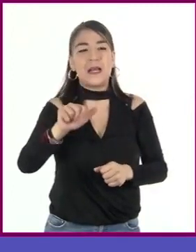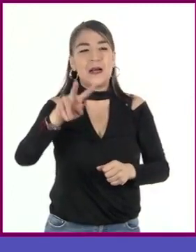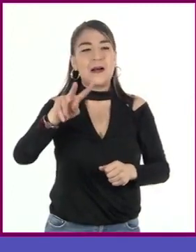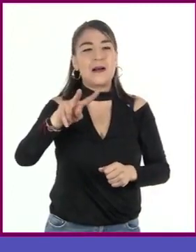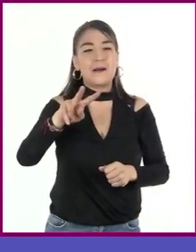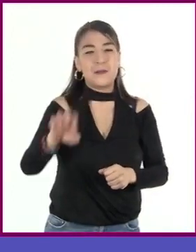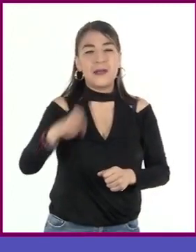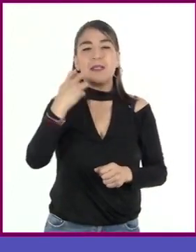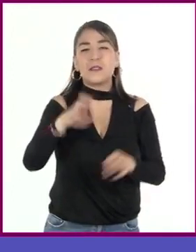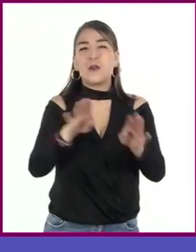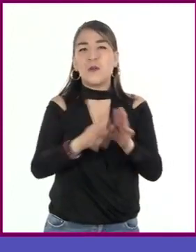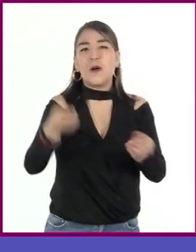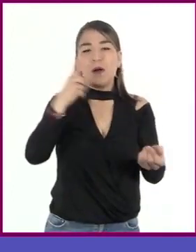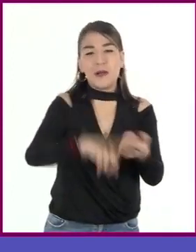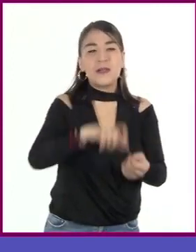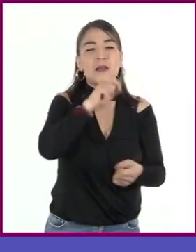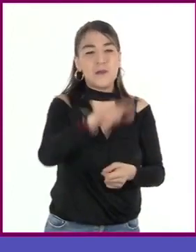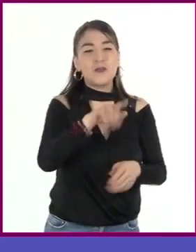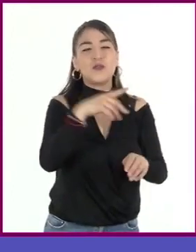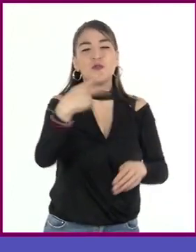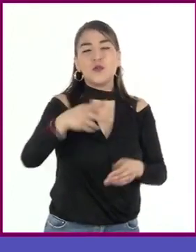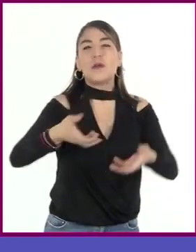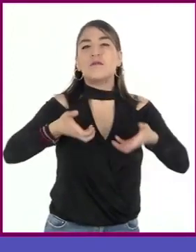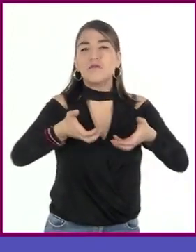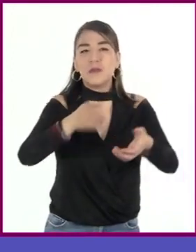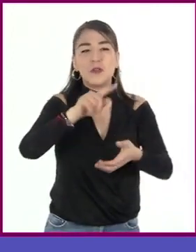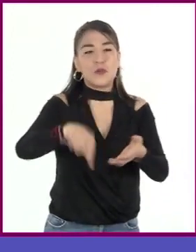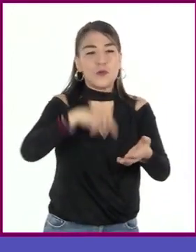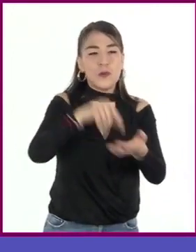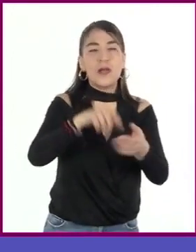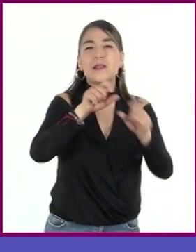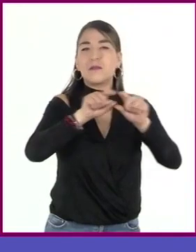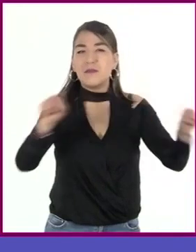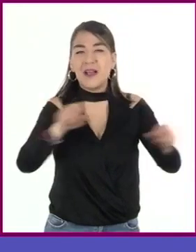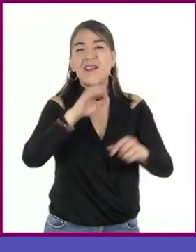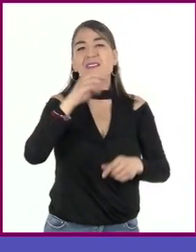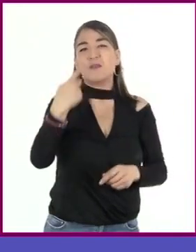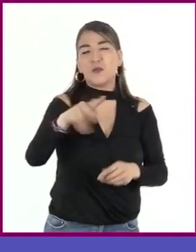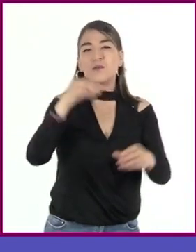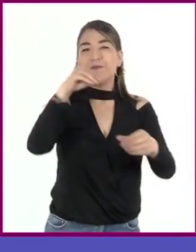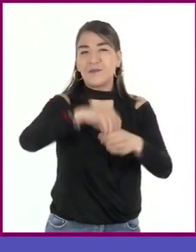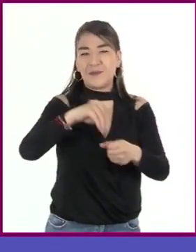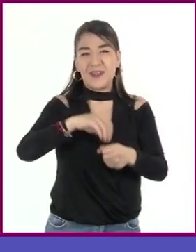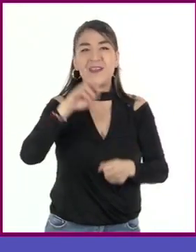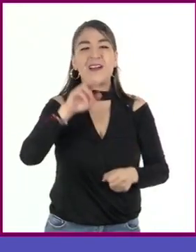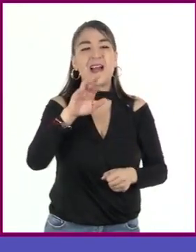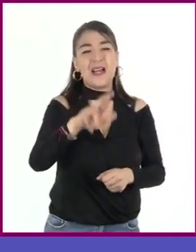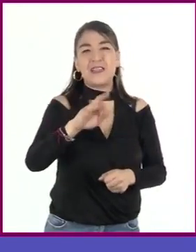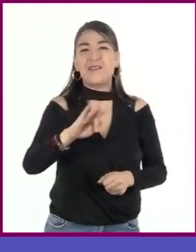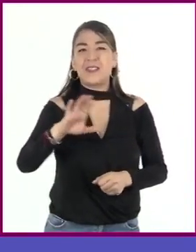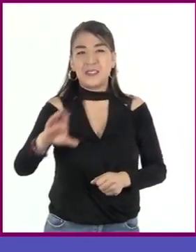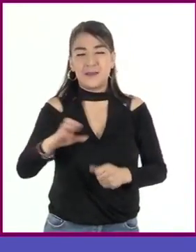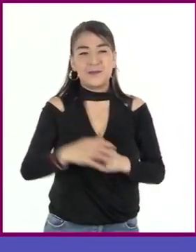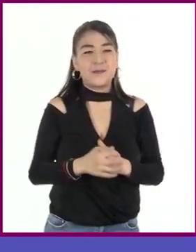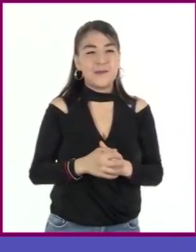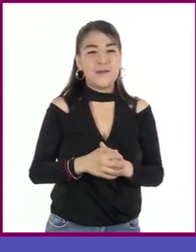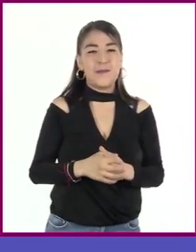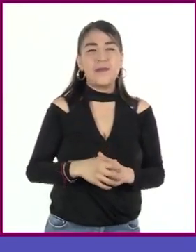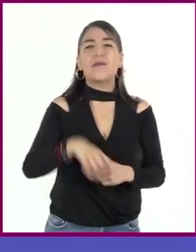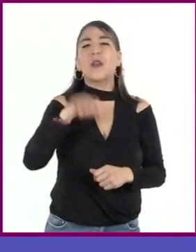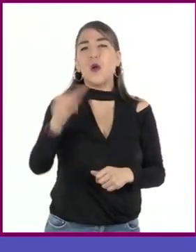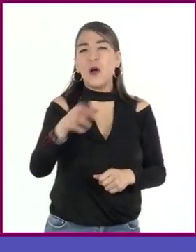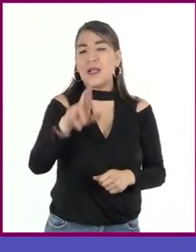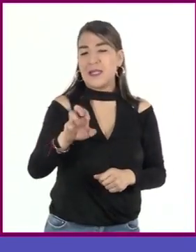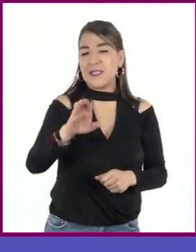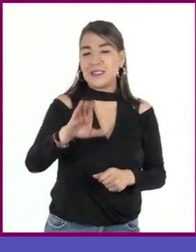así como sus respectivas direcciones fiscales. 4. Fecha de expedición. Y el recibo es